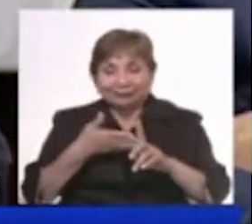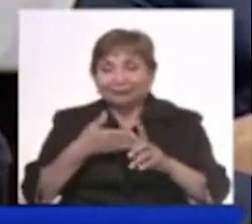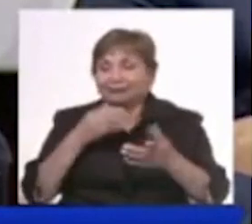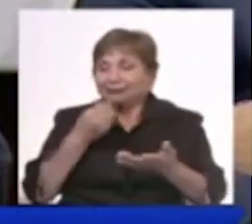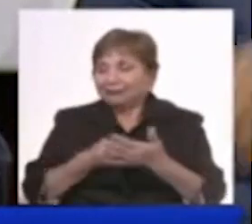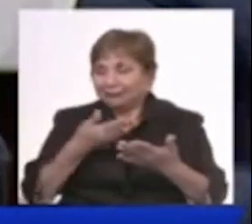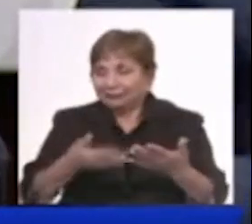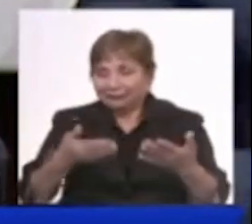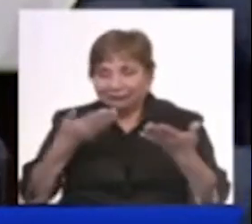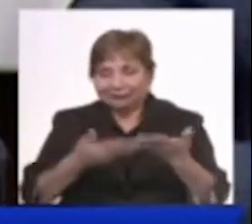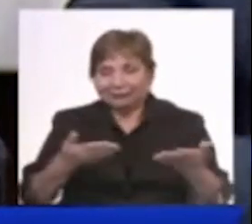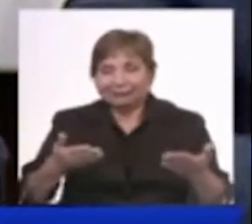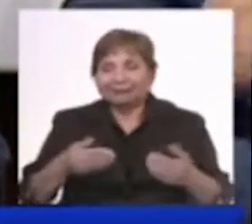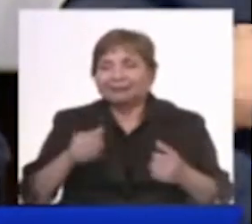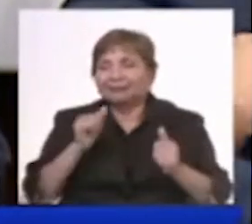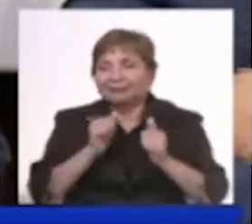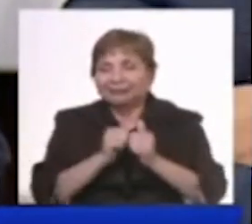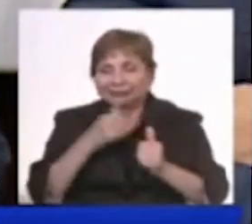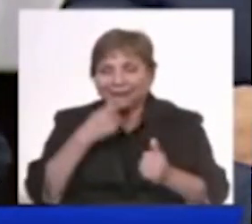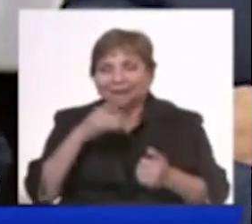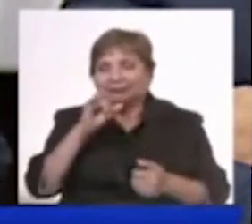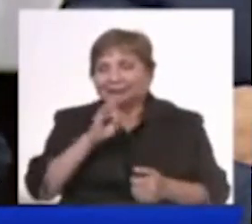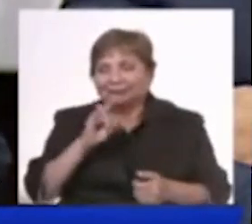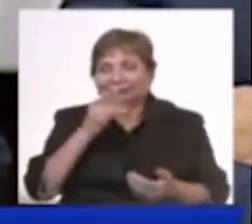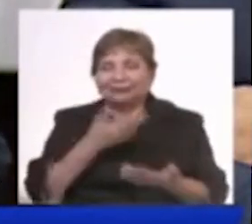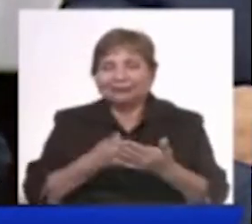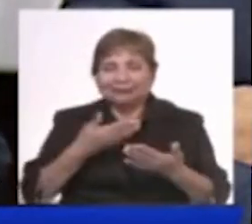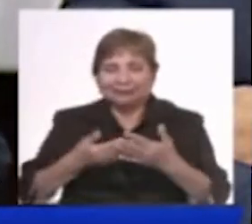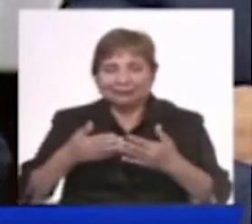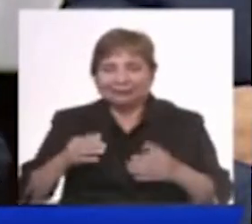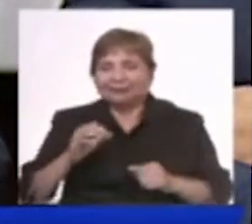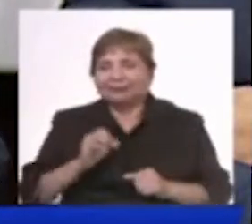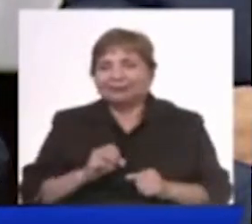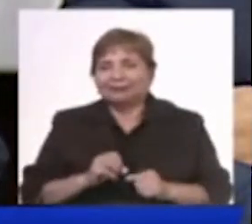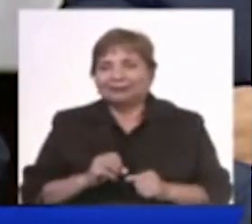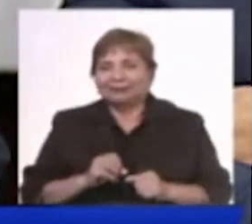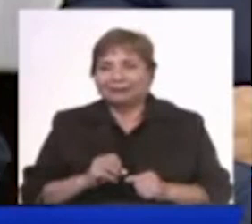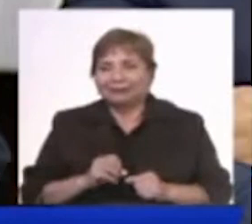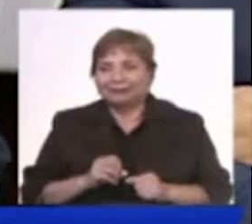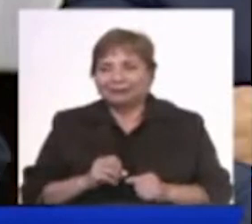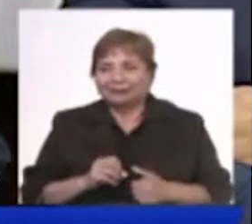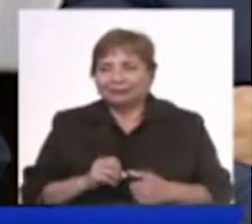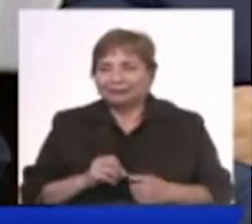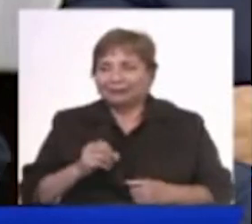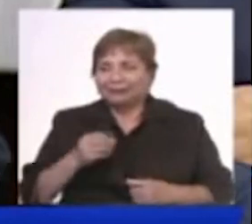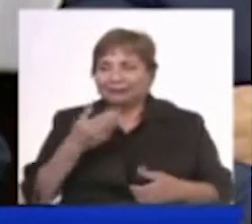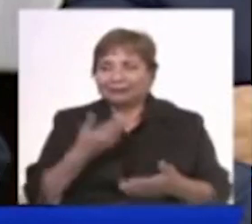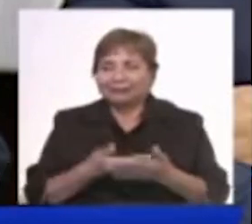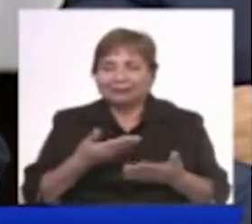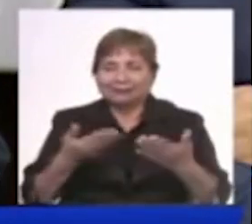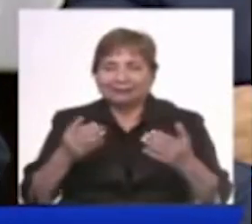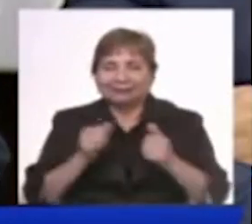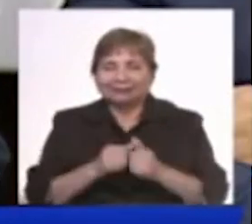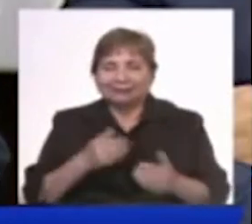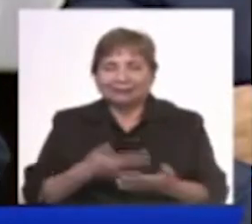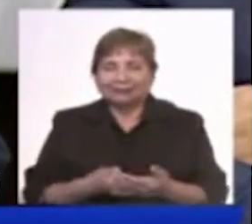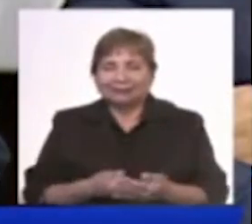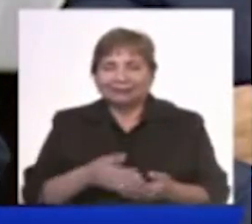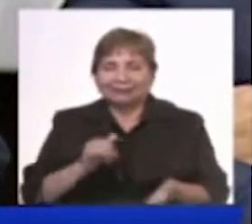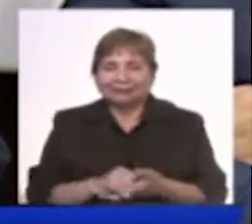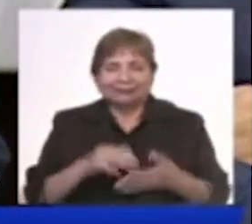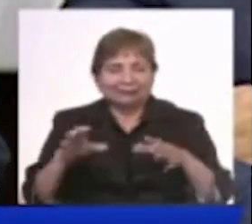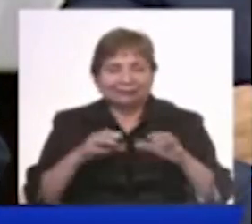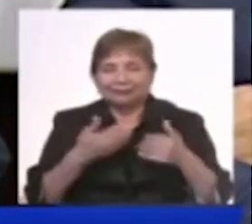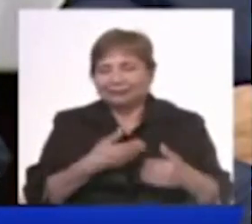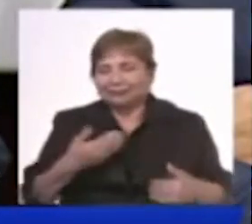equipamiento adecuado, y estamos utilizando también una herramienta que el OCE ha puesto a disposición de las